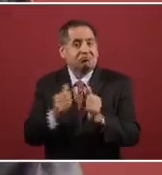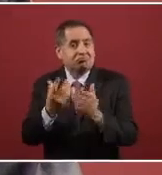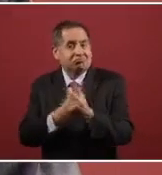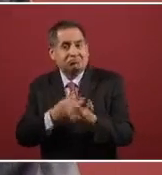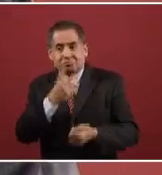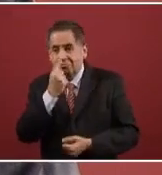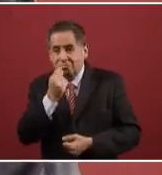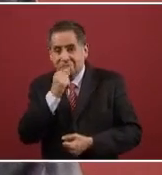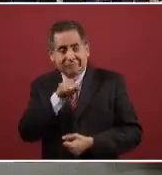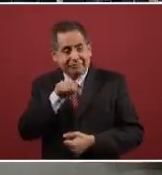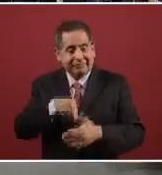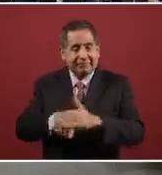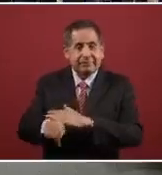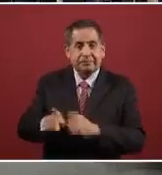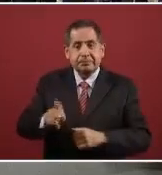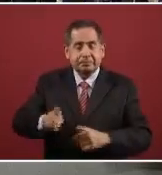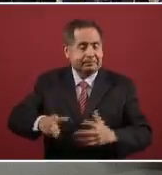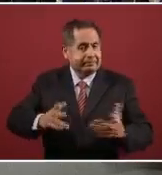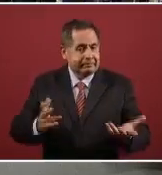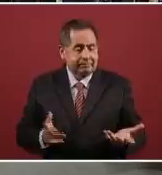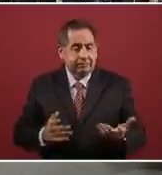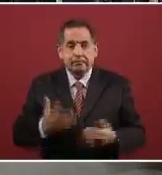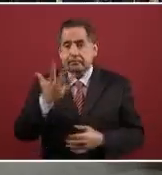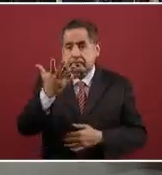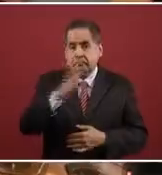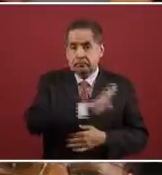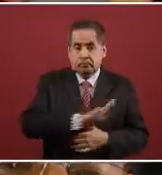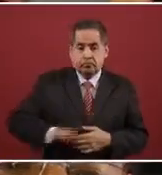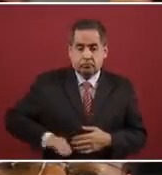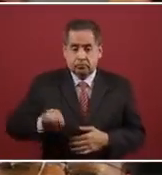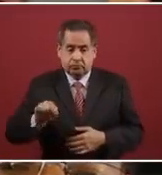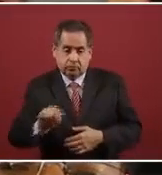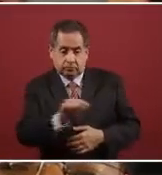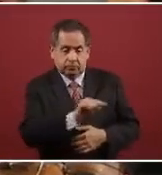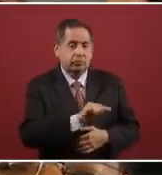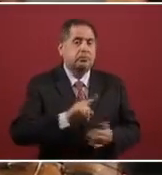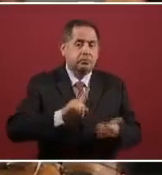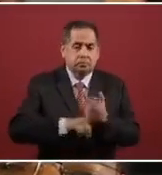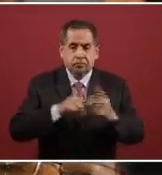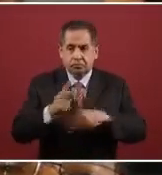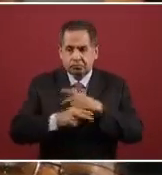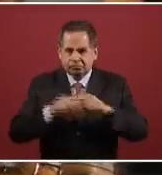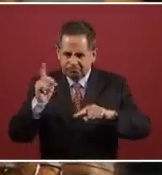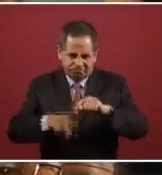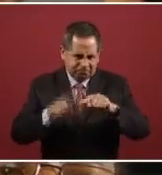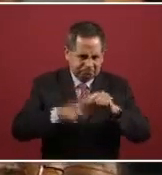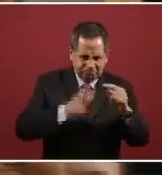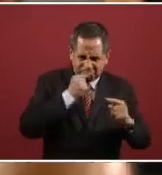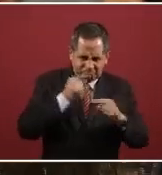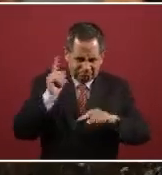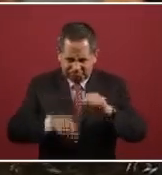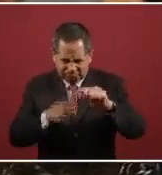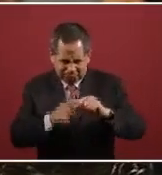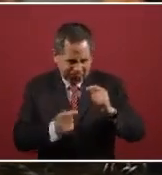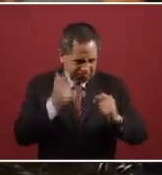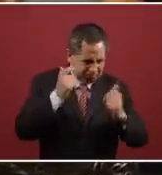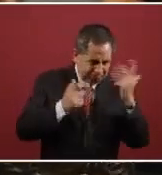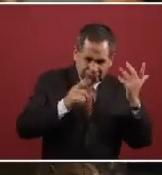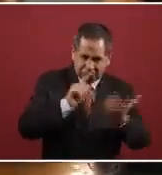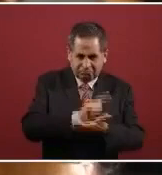por ese motivo en 5 municipios van a estar depurándose las policías.